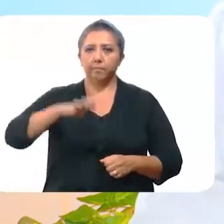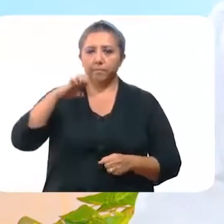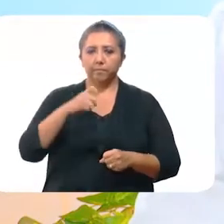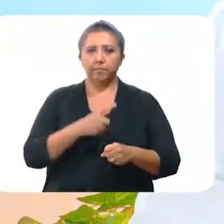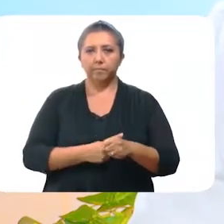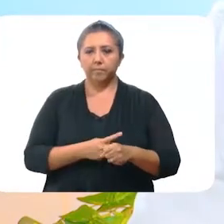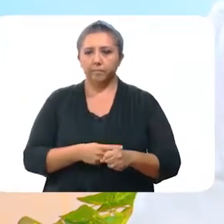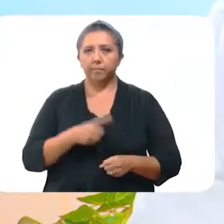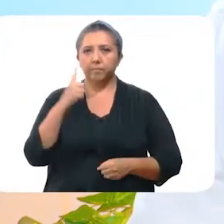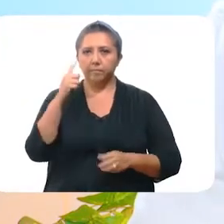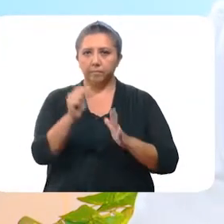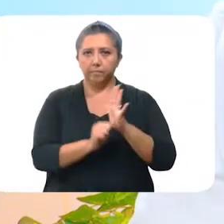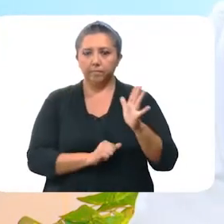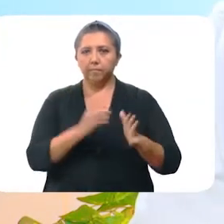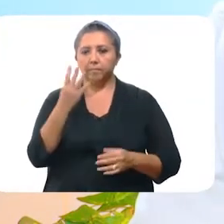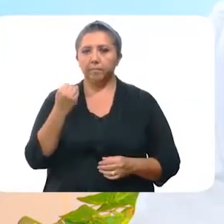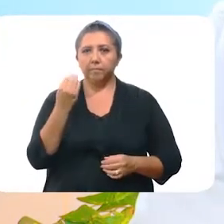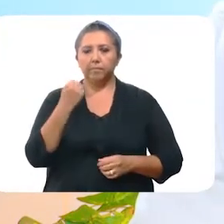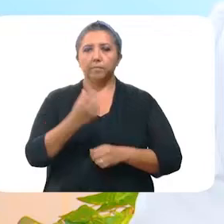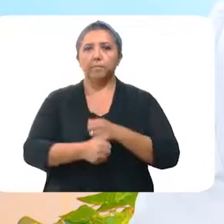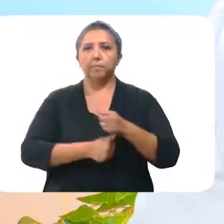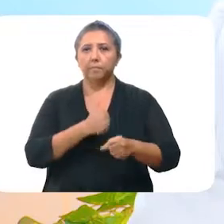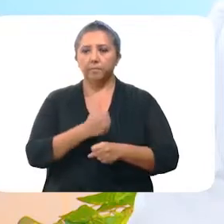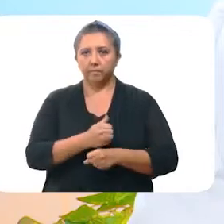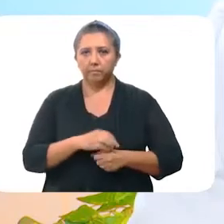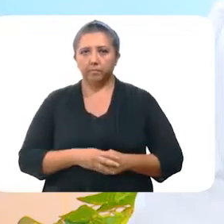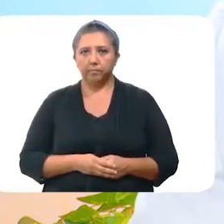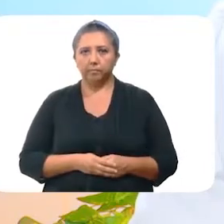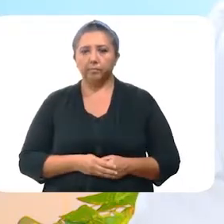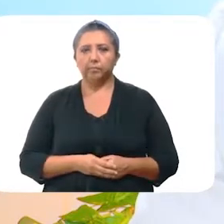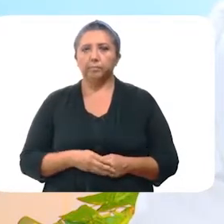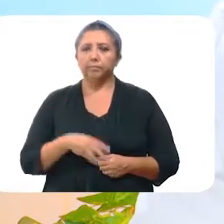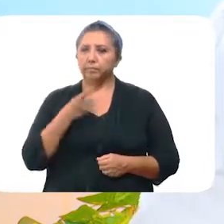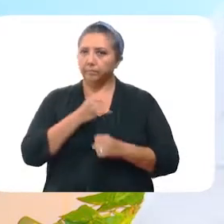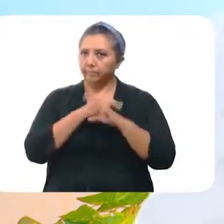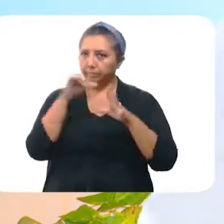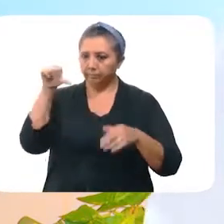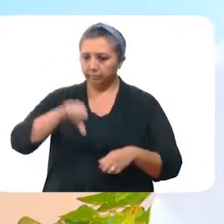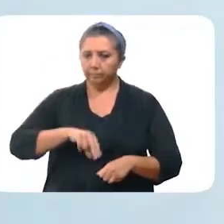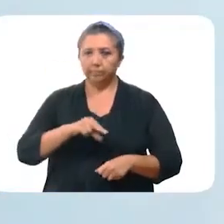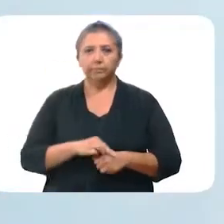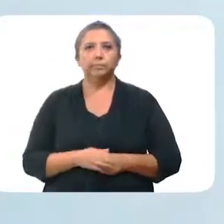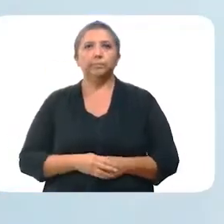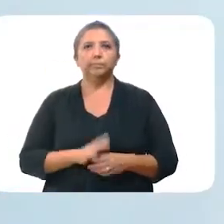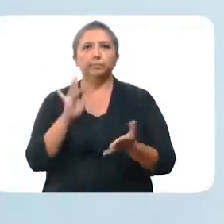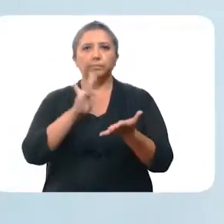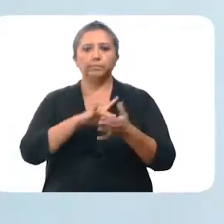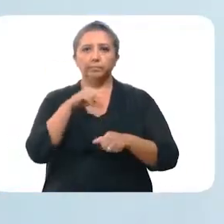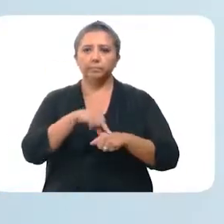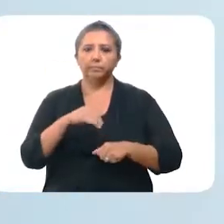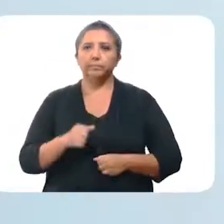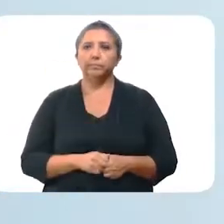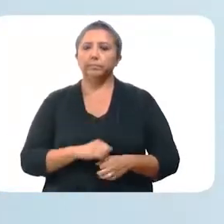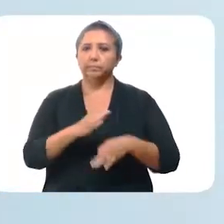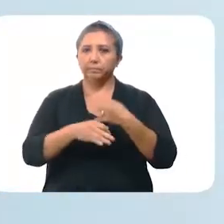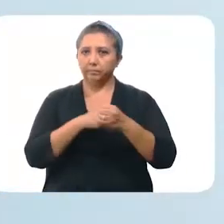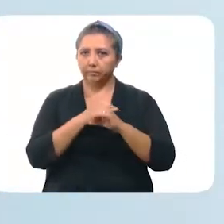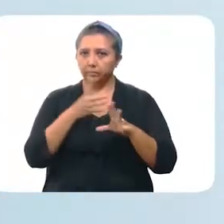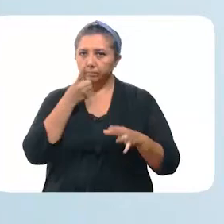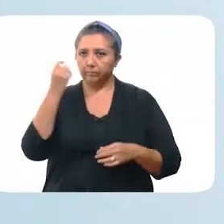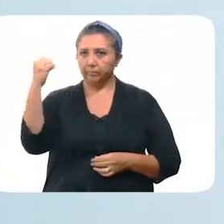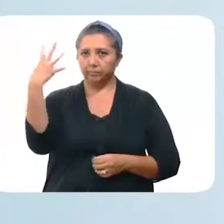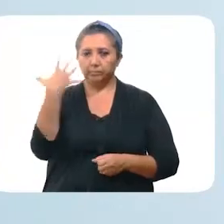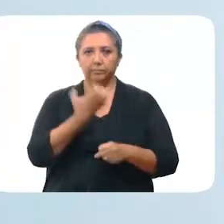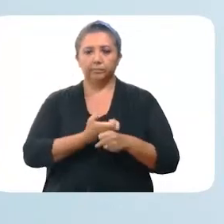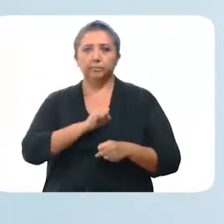rango de edad de los casos es de 1 mes a 99 años. Ese es el informe del día de hoy, doctor. Gracias, doctora. Estos son los indicadores